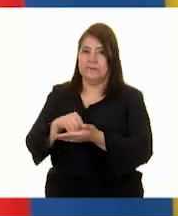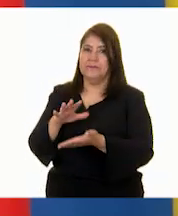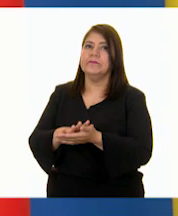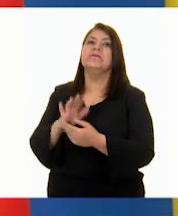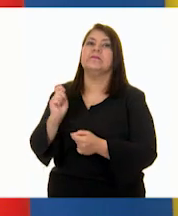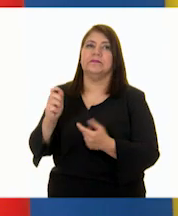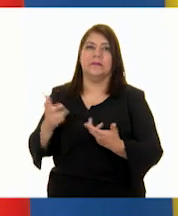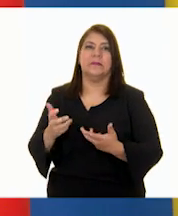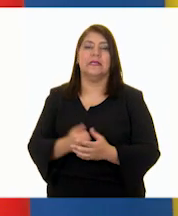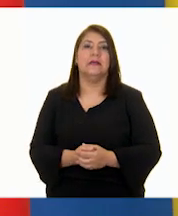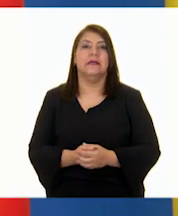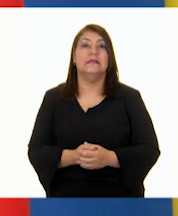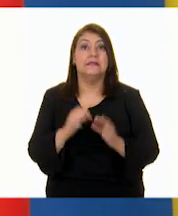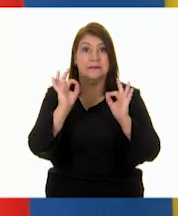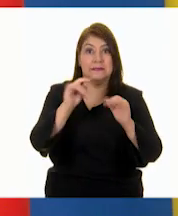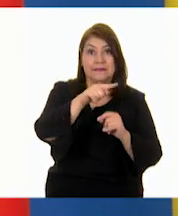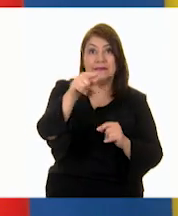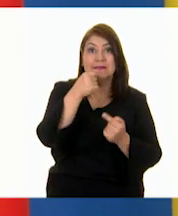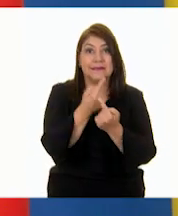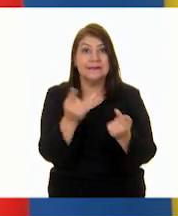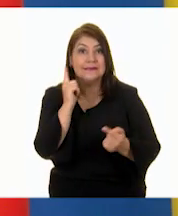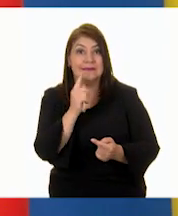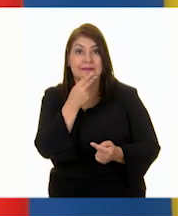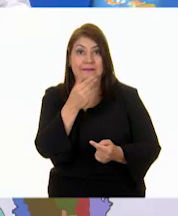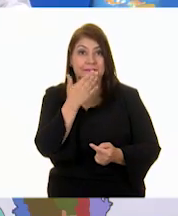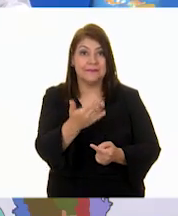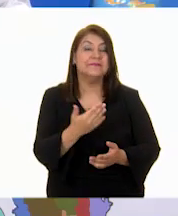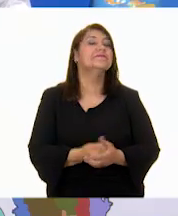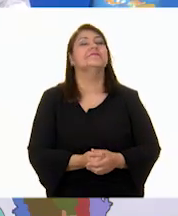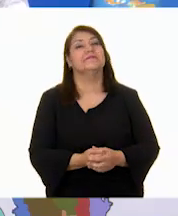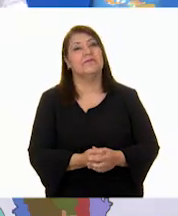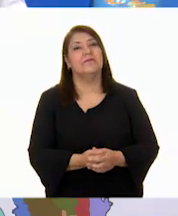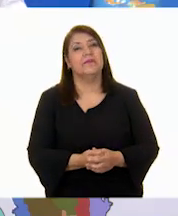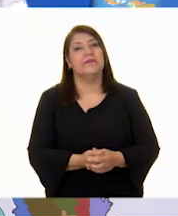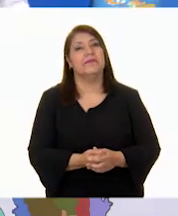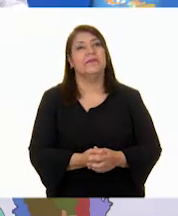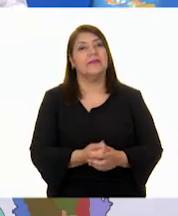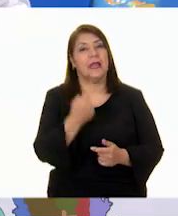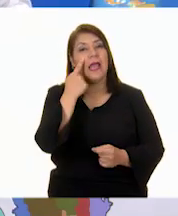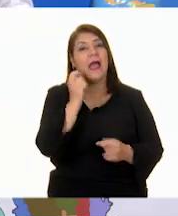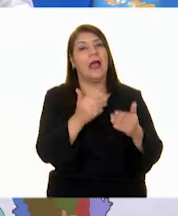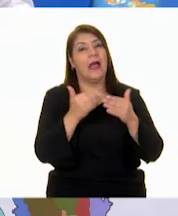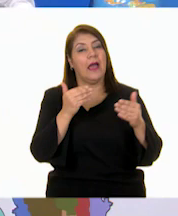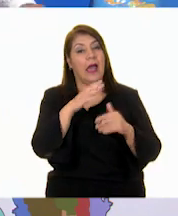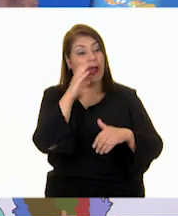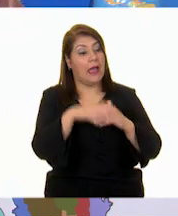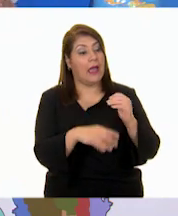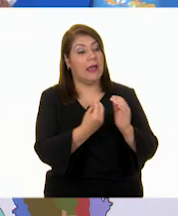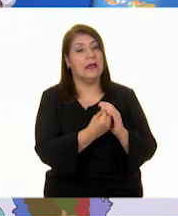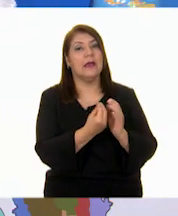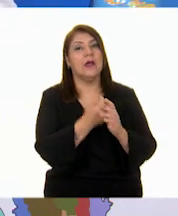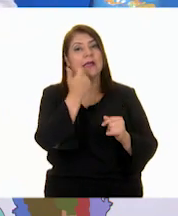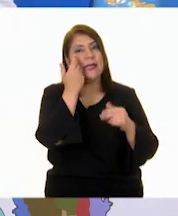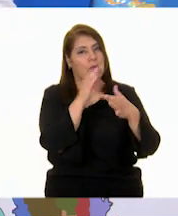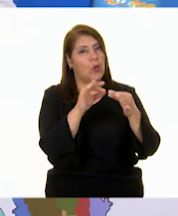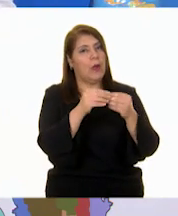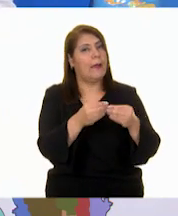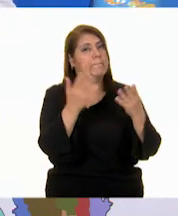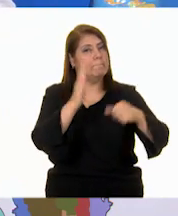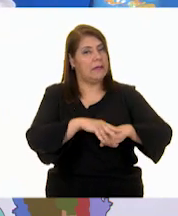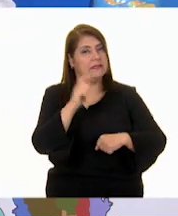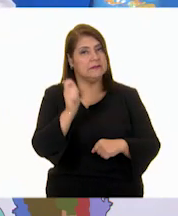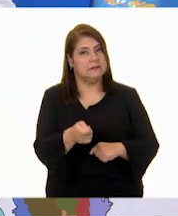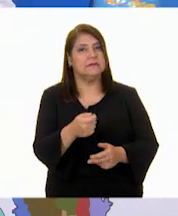¿verdad, Ton? Sí. ¿Cierto, niñas y niños? Muy bien, pues antes de concluir la clase, me gustaría aclarar algo. Por